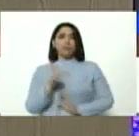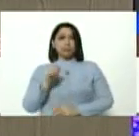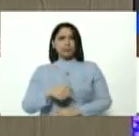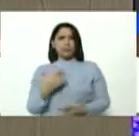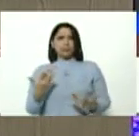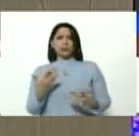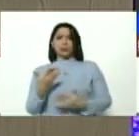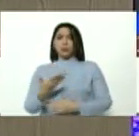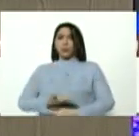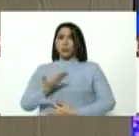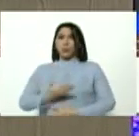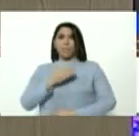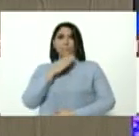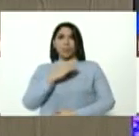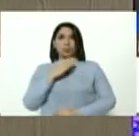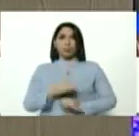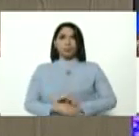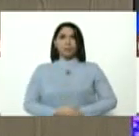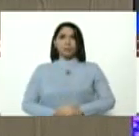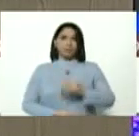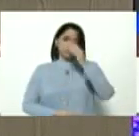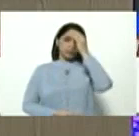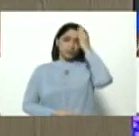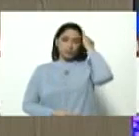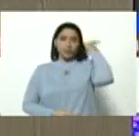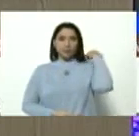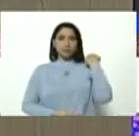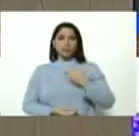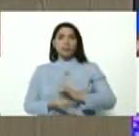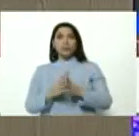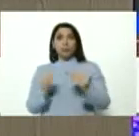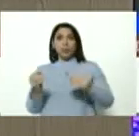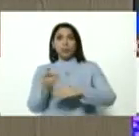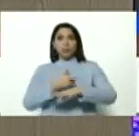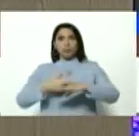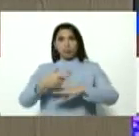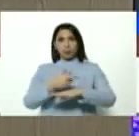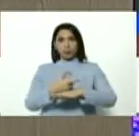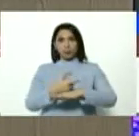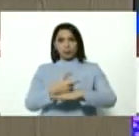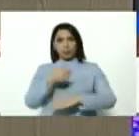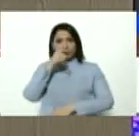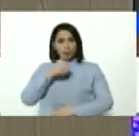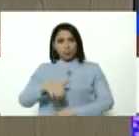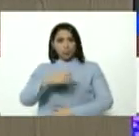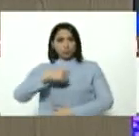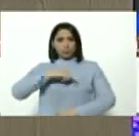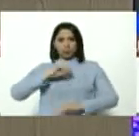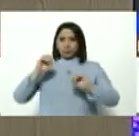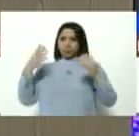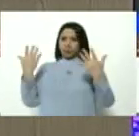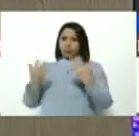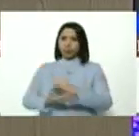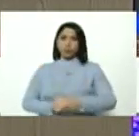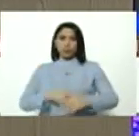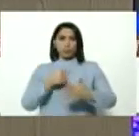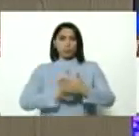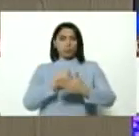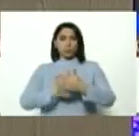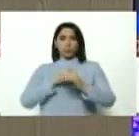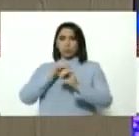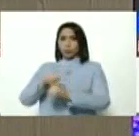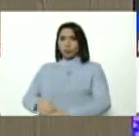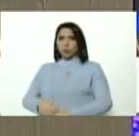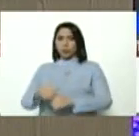muy importantes que todos juntos, pueblo y gobierno, lograremos combatir y lograremos derrotar. Me voy a